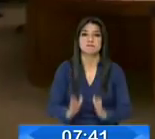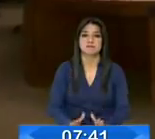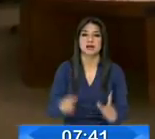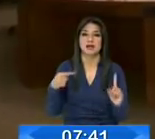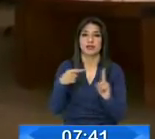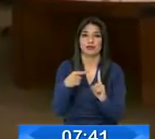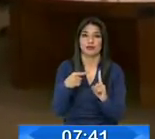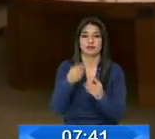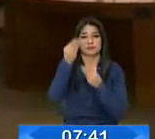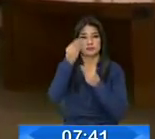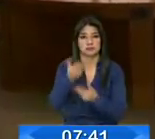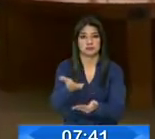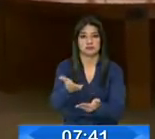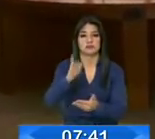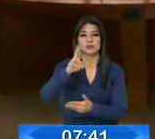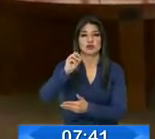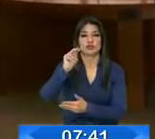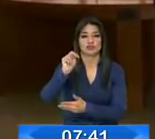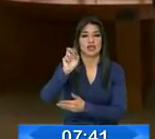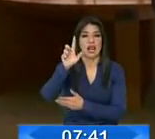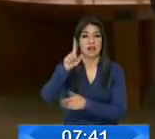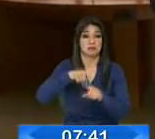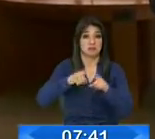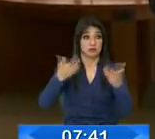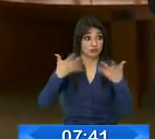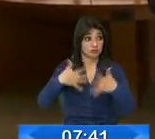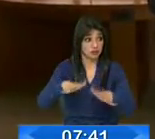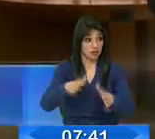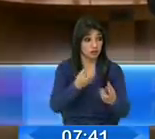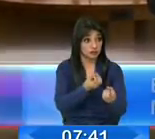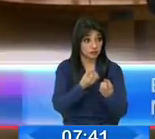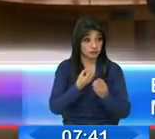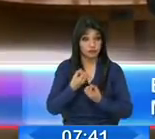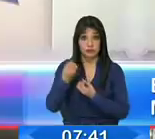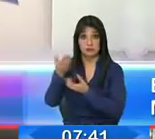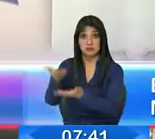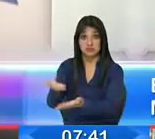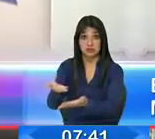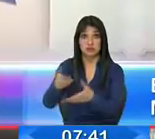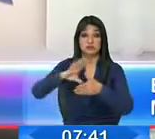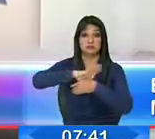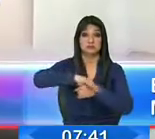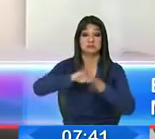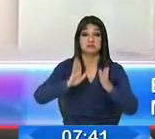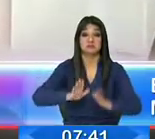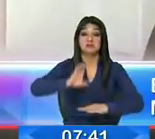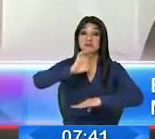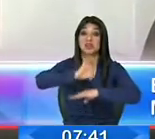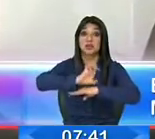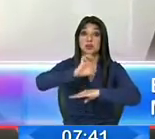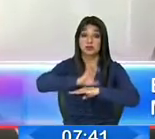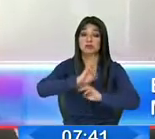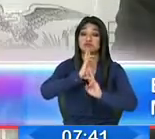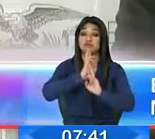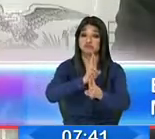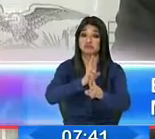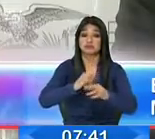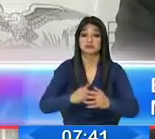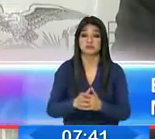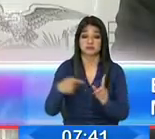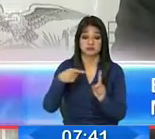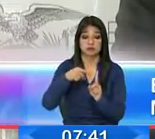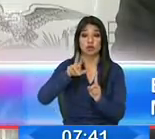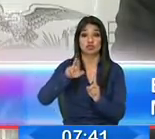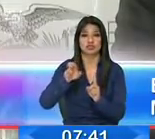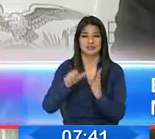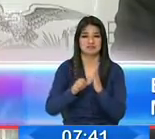Barbuda, Ronald Sanders. Sin embargo, después de conocer esta declaración, la Cancillería ecuatoriana se pronunció. José Valencia,